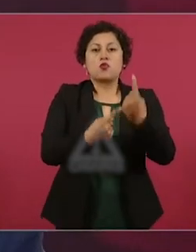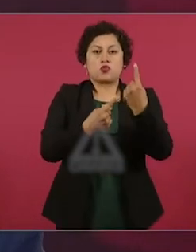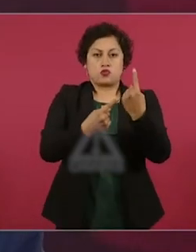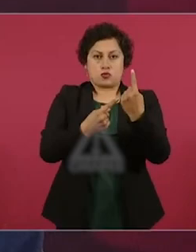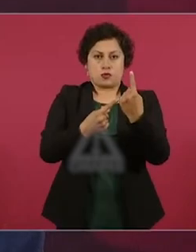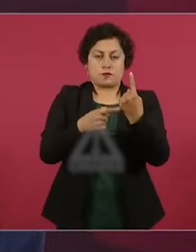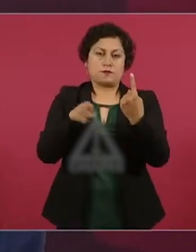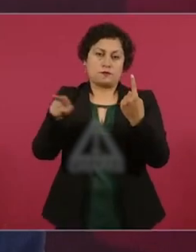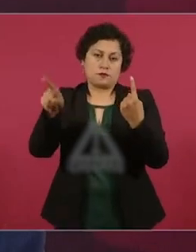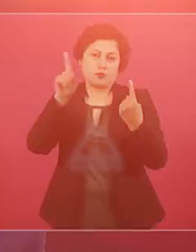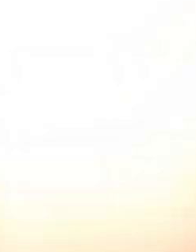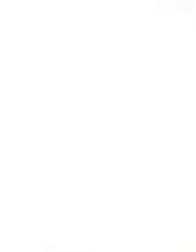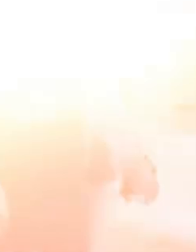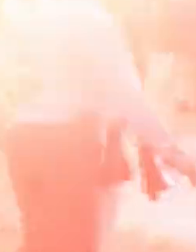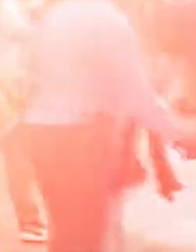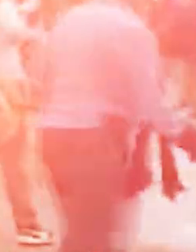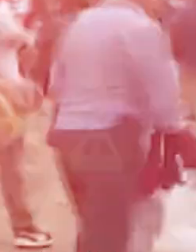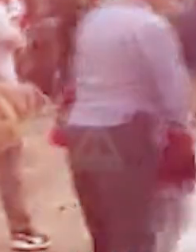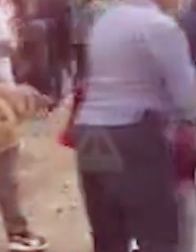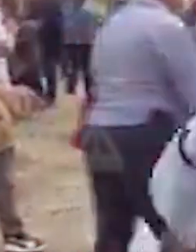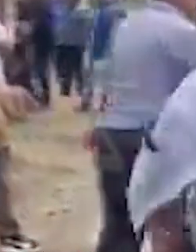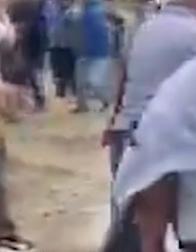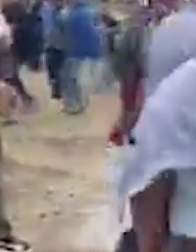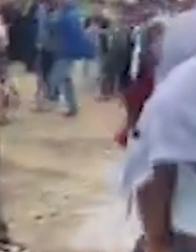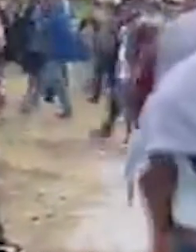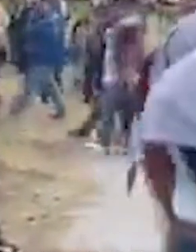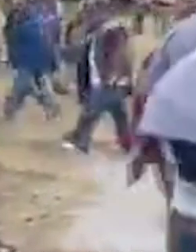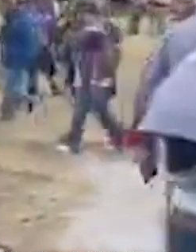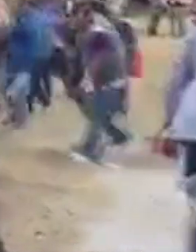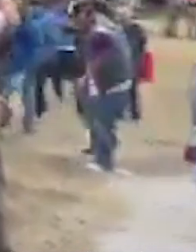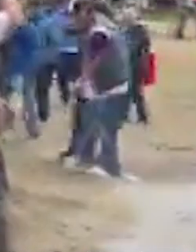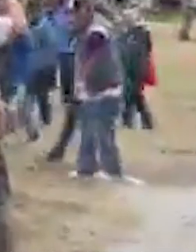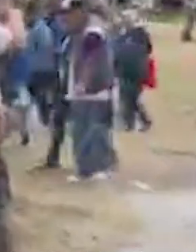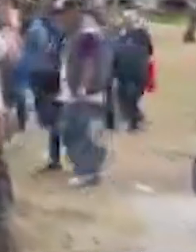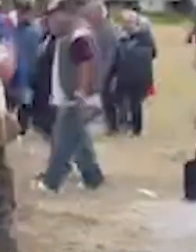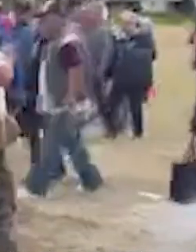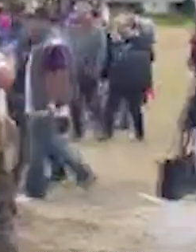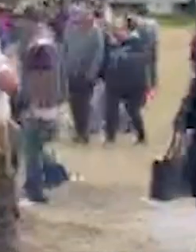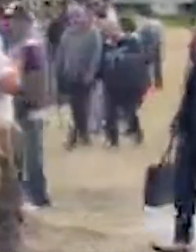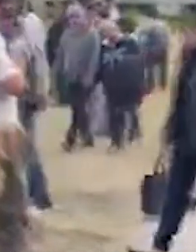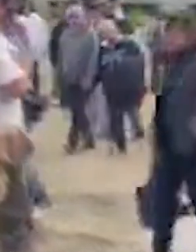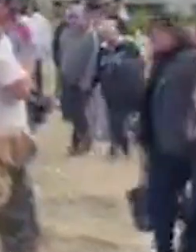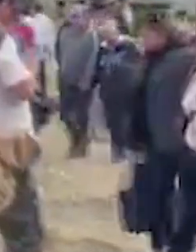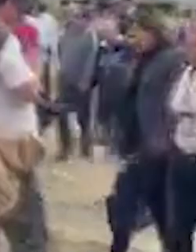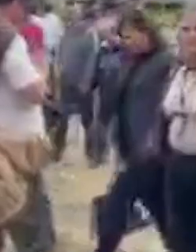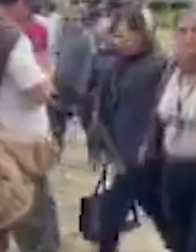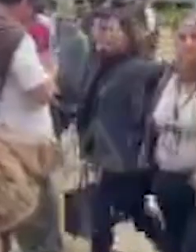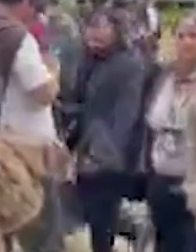aparece. Eric Ordóñez, Alerta Chiapas.